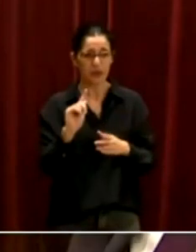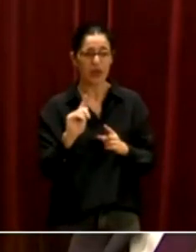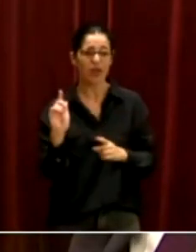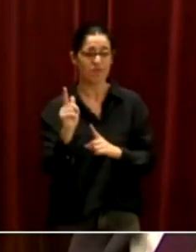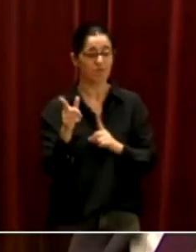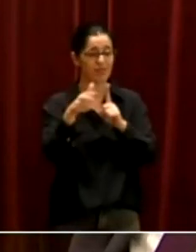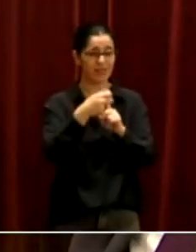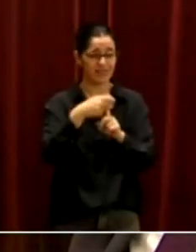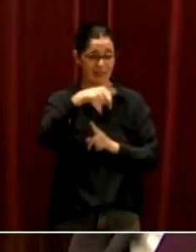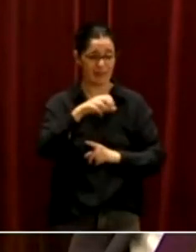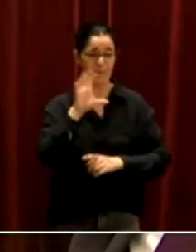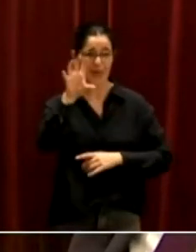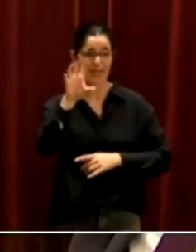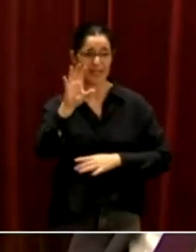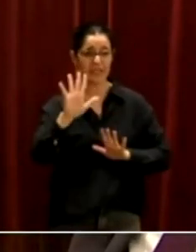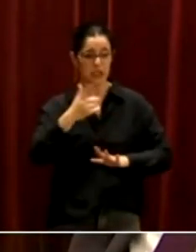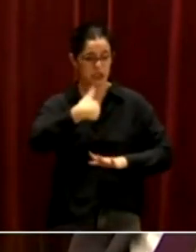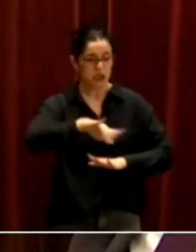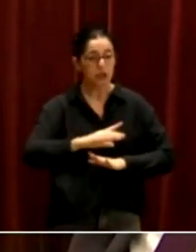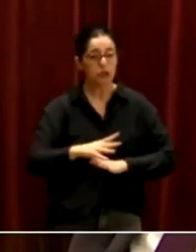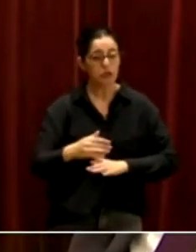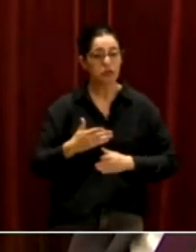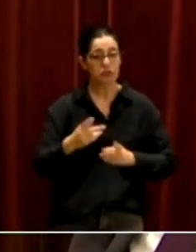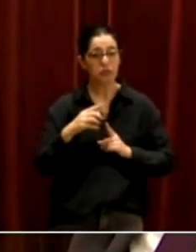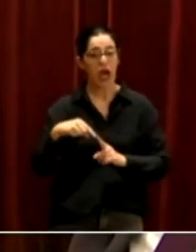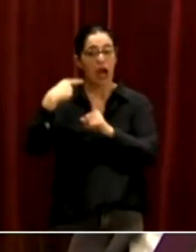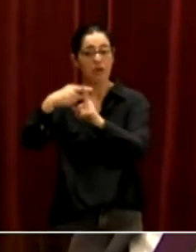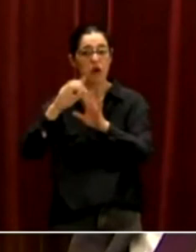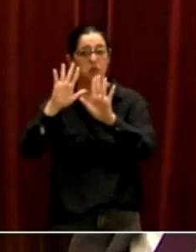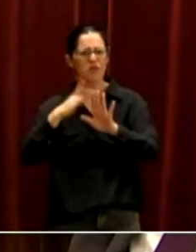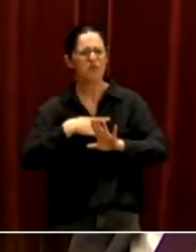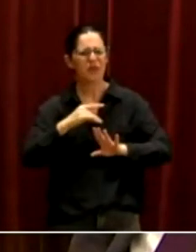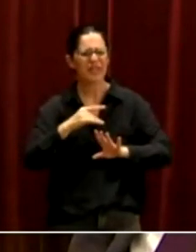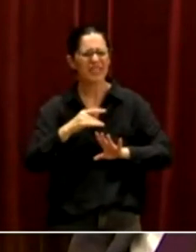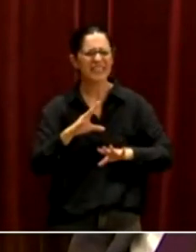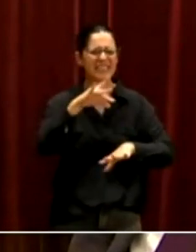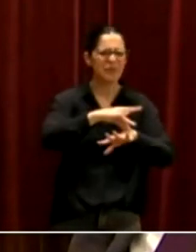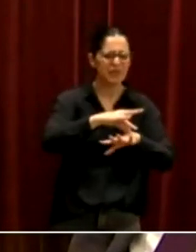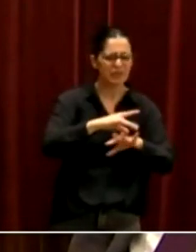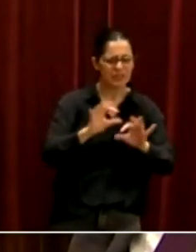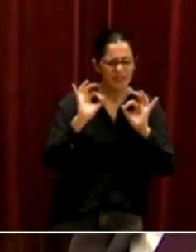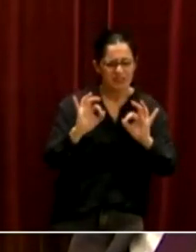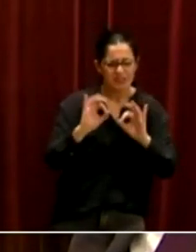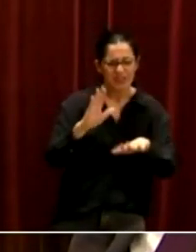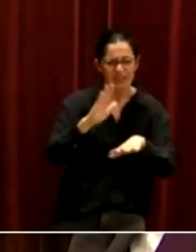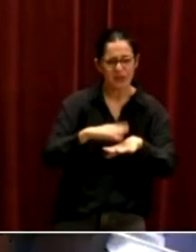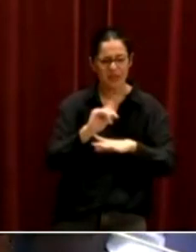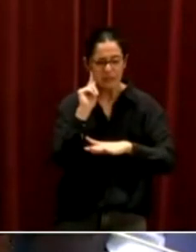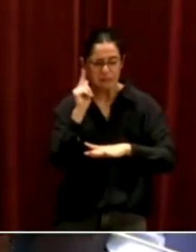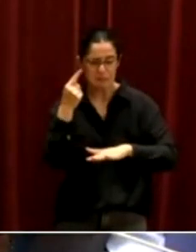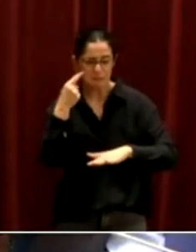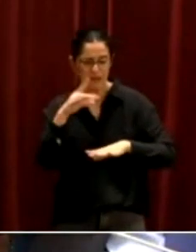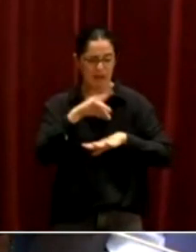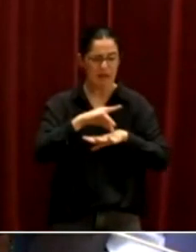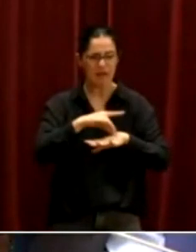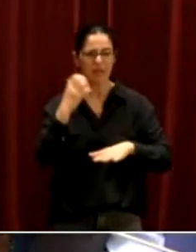Entendemos que esto es un punto positivo para nosotros, pero puede que también nos impida tener médicos especialistas en la detección de enfermedades poco frecuentes